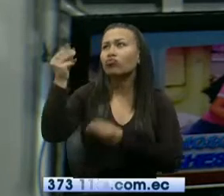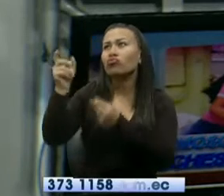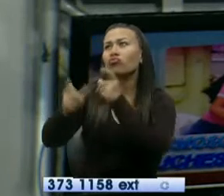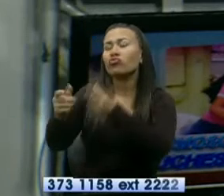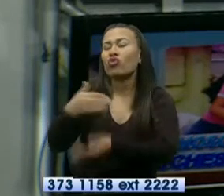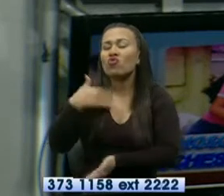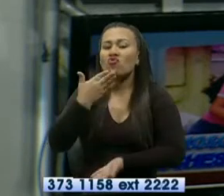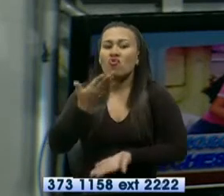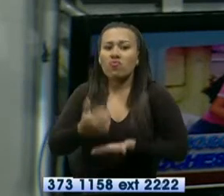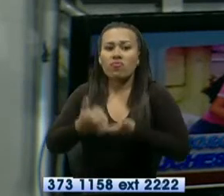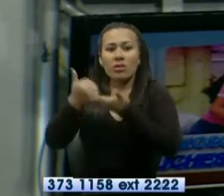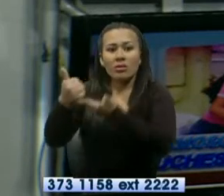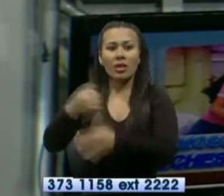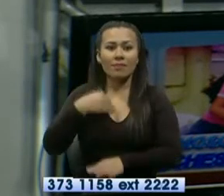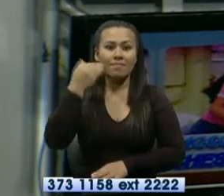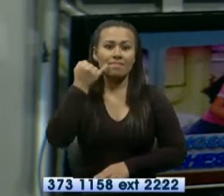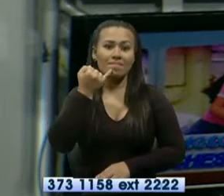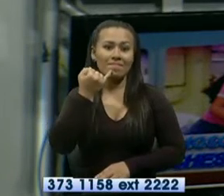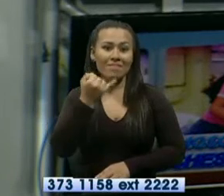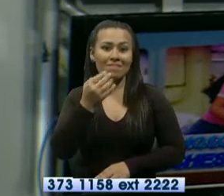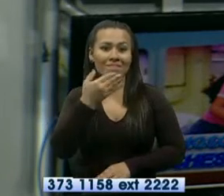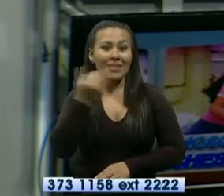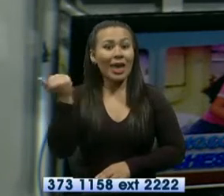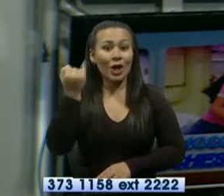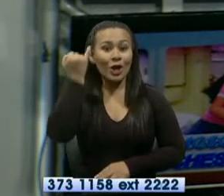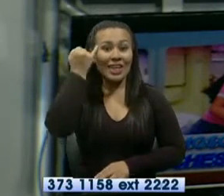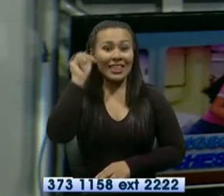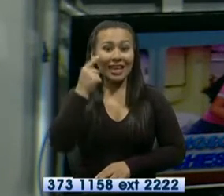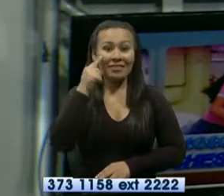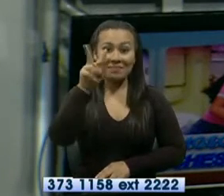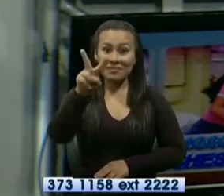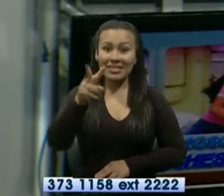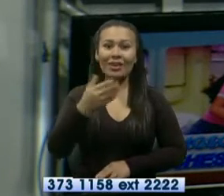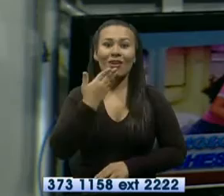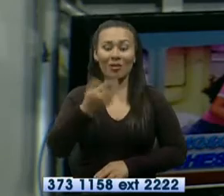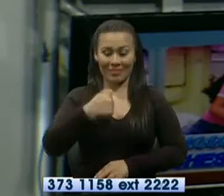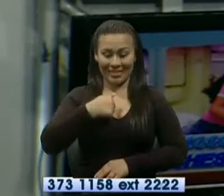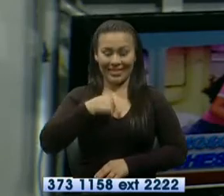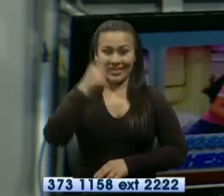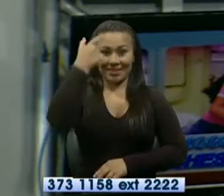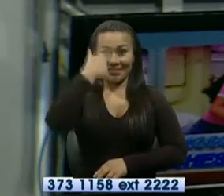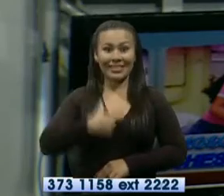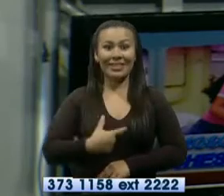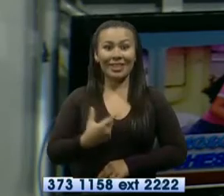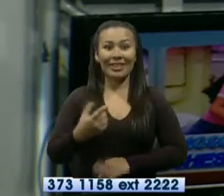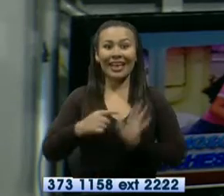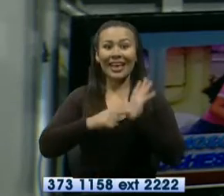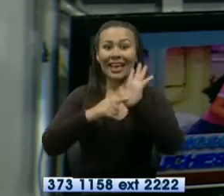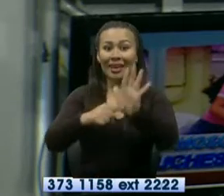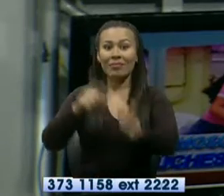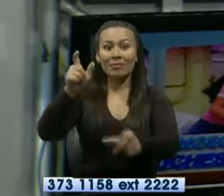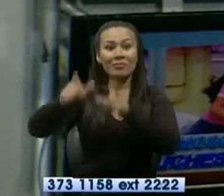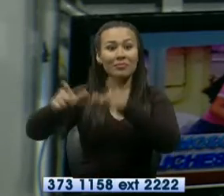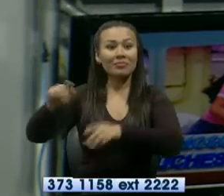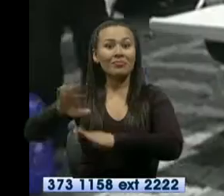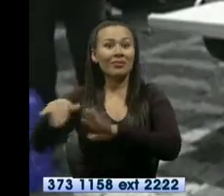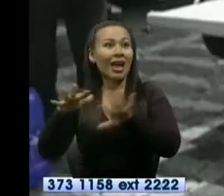damnificados. En la siguiente nota conozcamos cuál fue su ingeniosa idea que la convirtió en un ejemplo para todos.